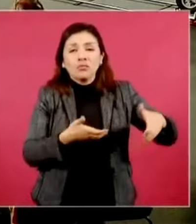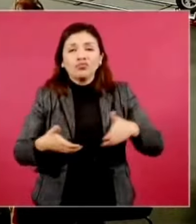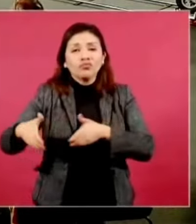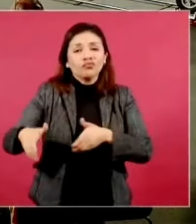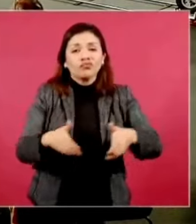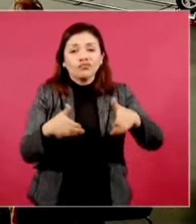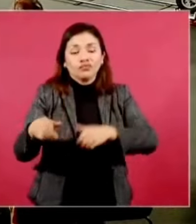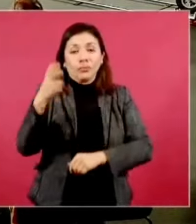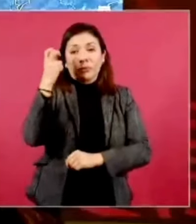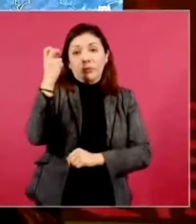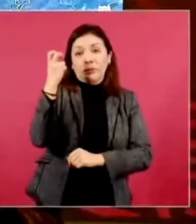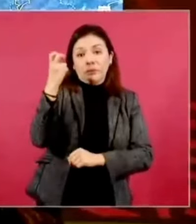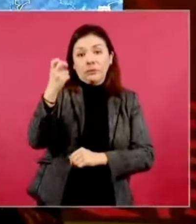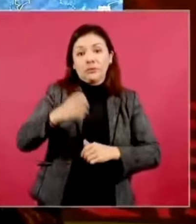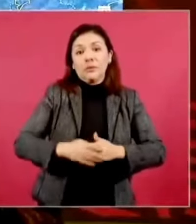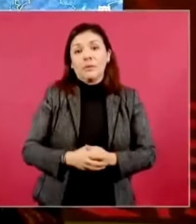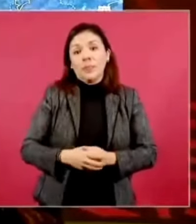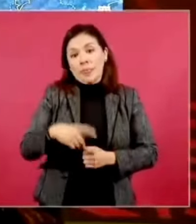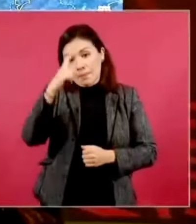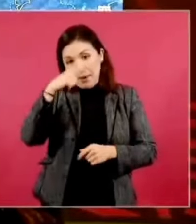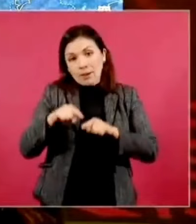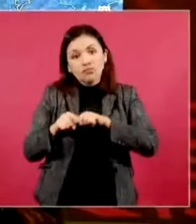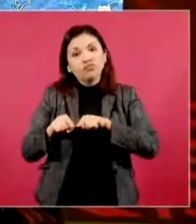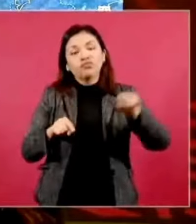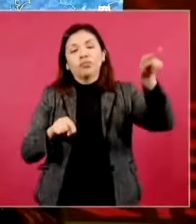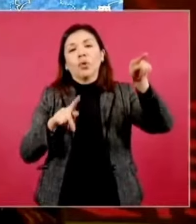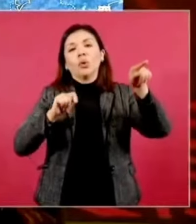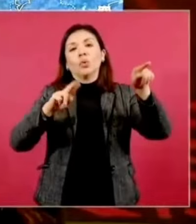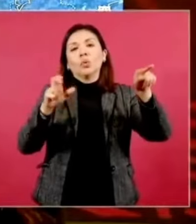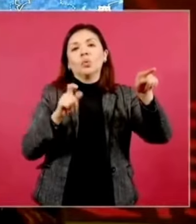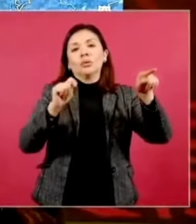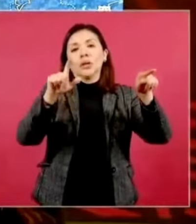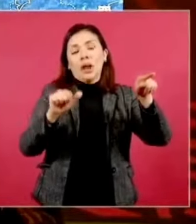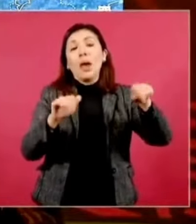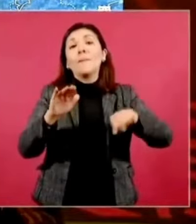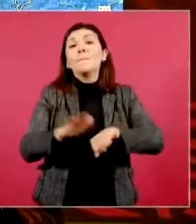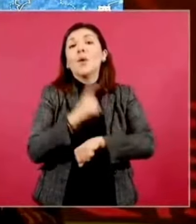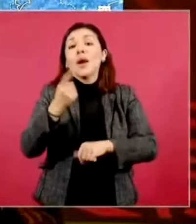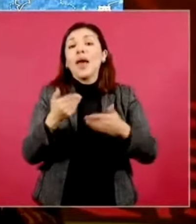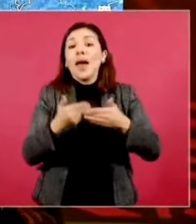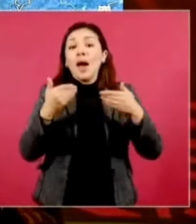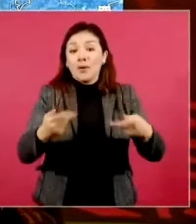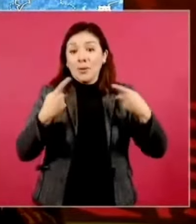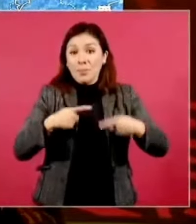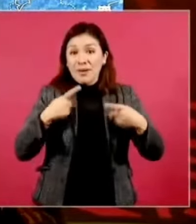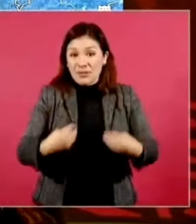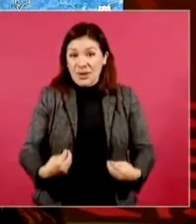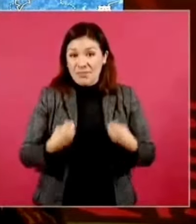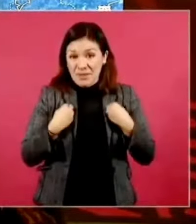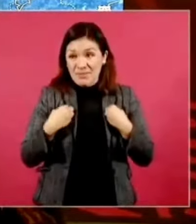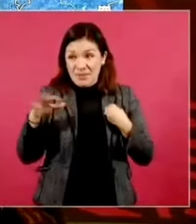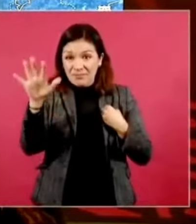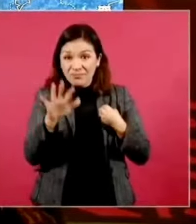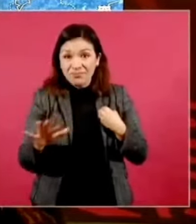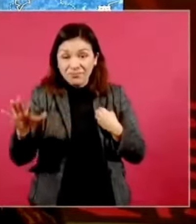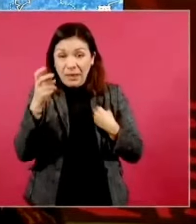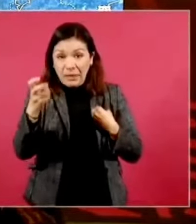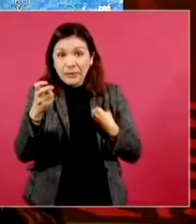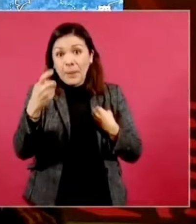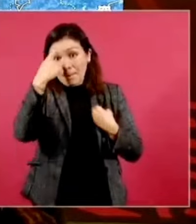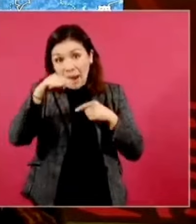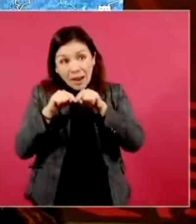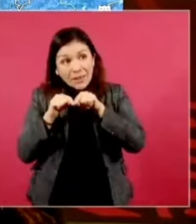Para allá, para Tuxtla. Porque ahora toda la gente de aquí tiene para ir a